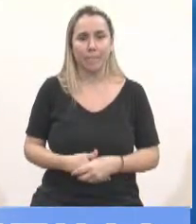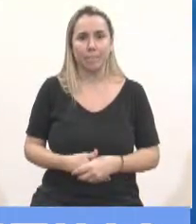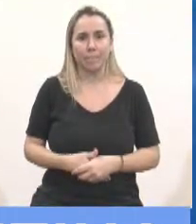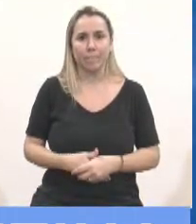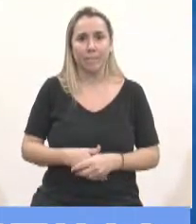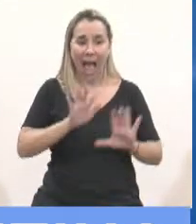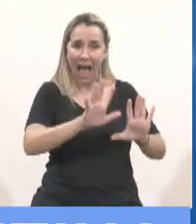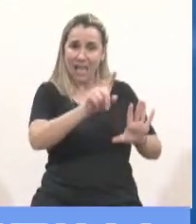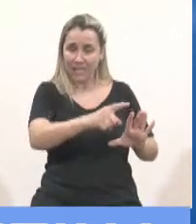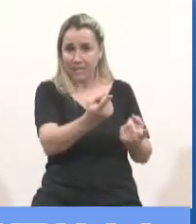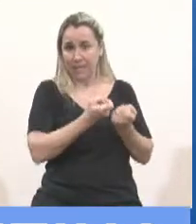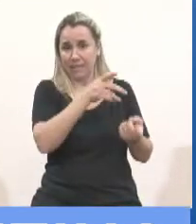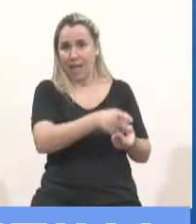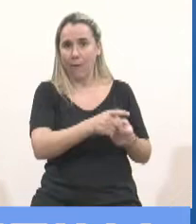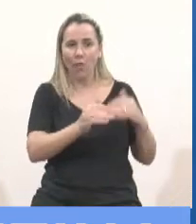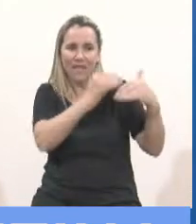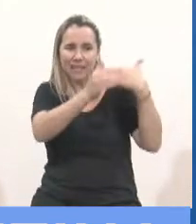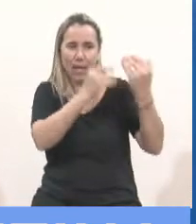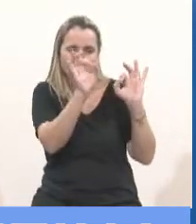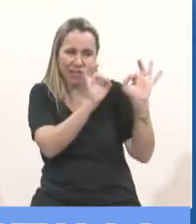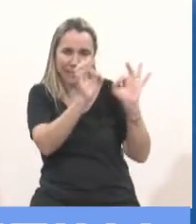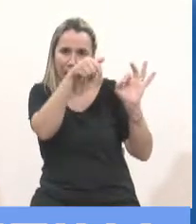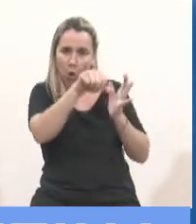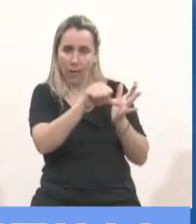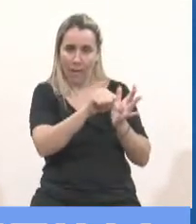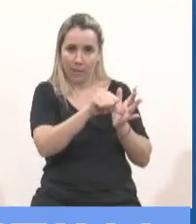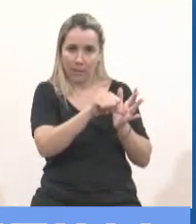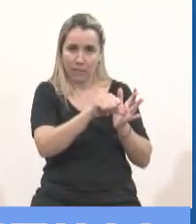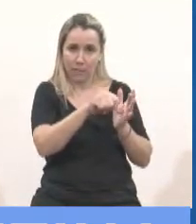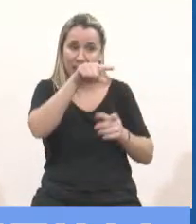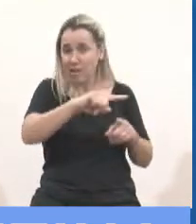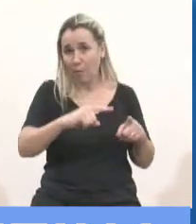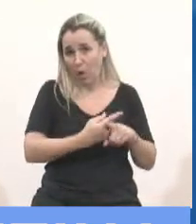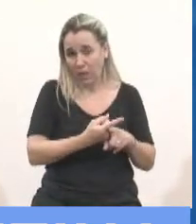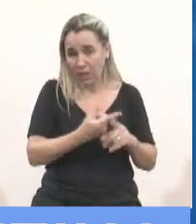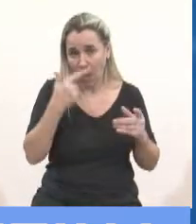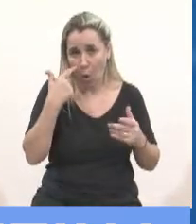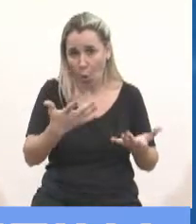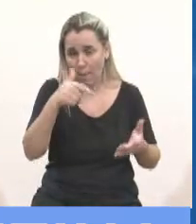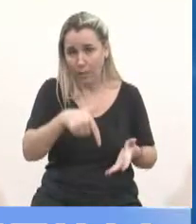Esto es lo que hacía falta, un desarrollo estratégico del país. Ahora, esa política, obviamente,